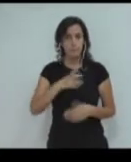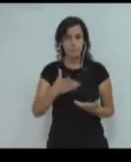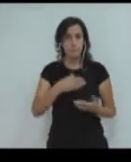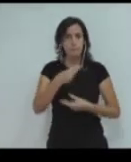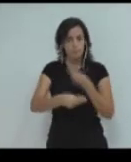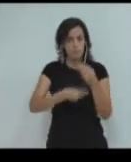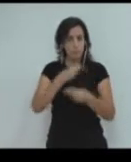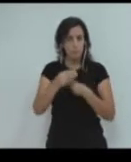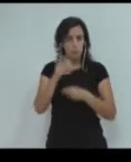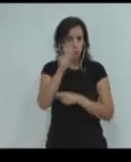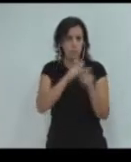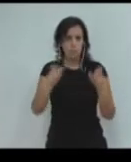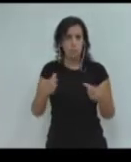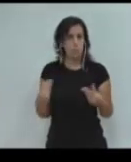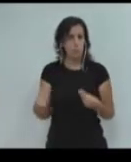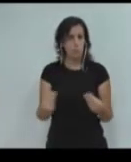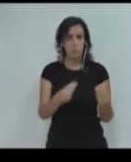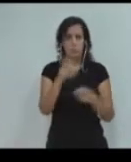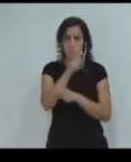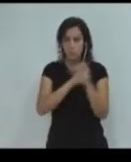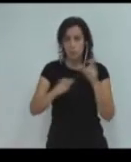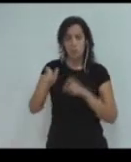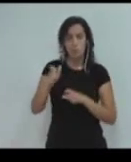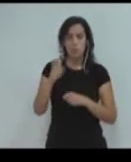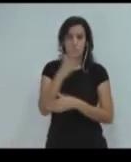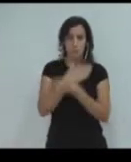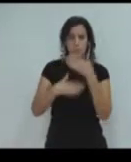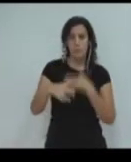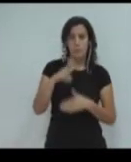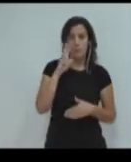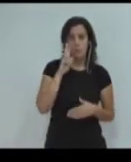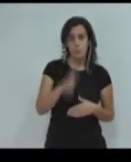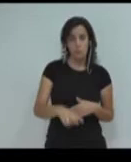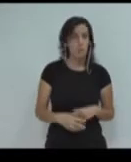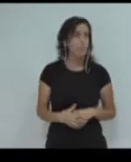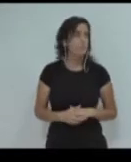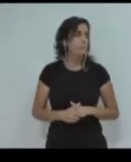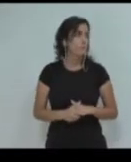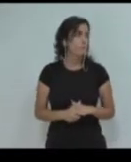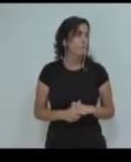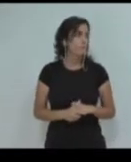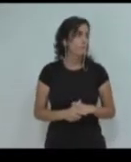utilizada masivamente, ¿no?, por las personas con discapacidad visual, ¿no?